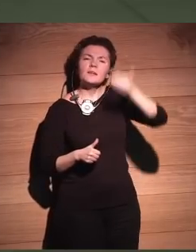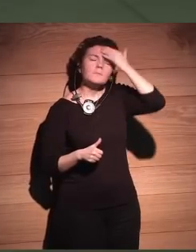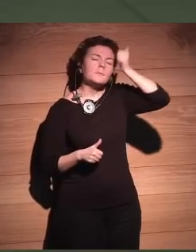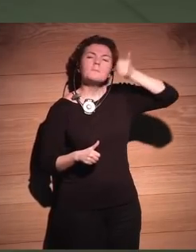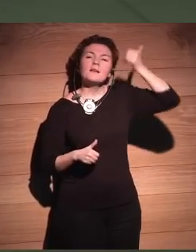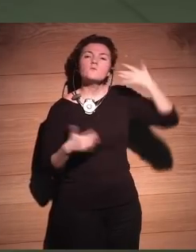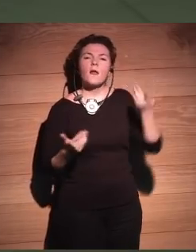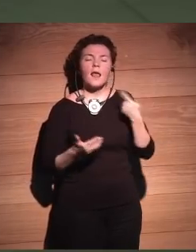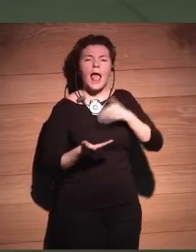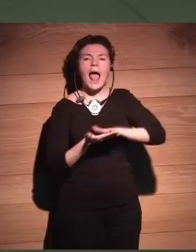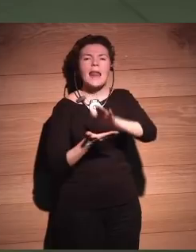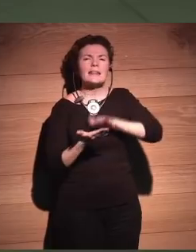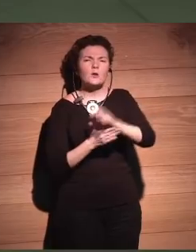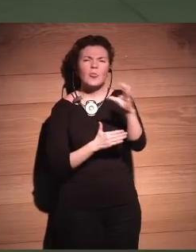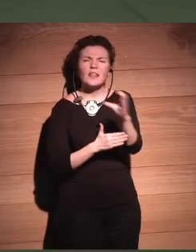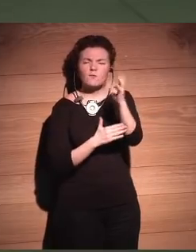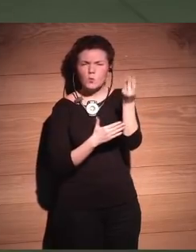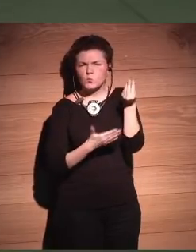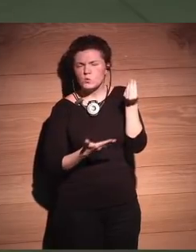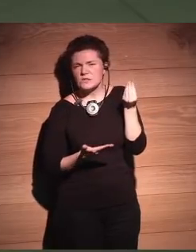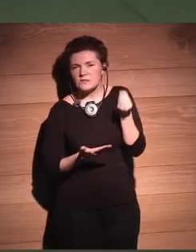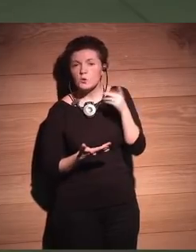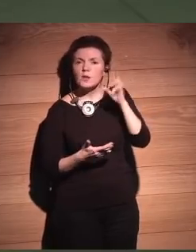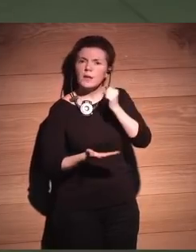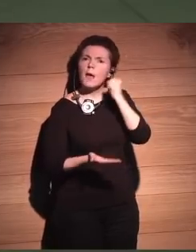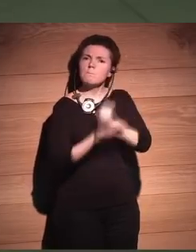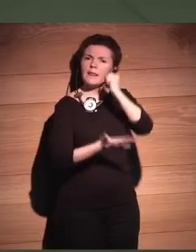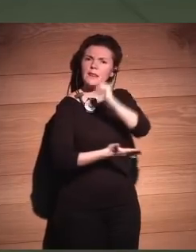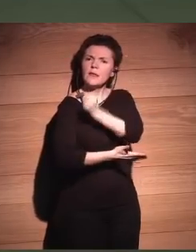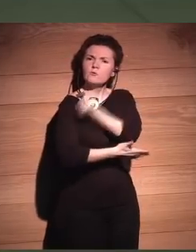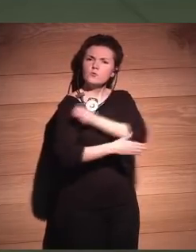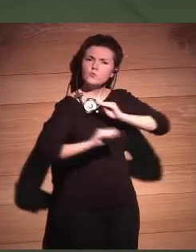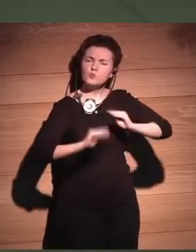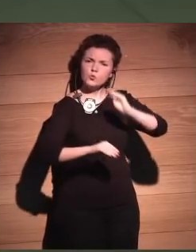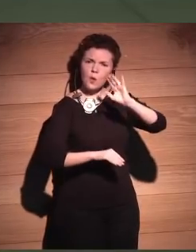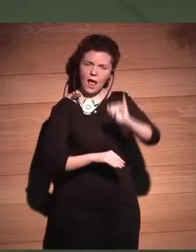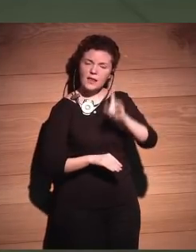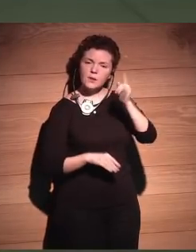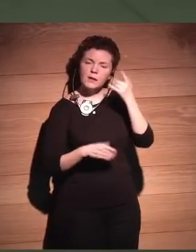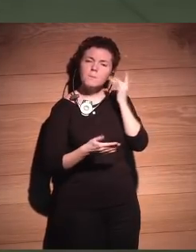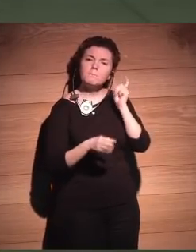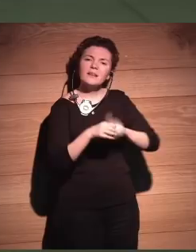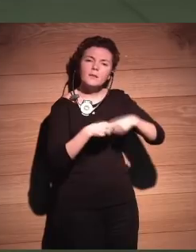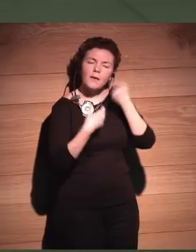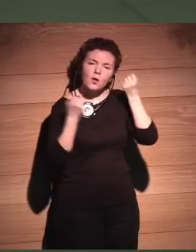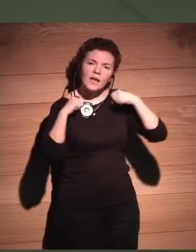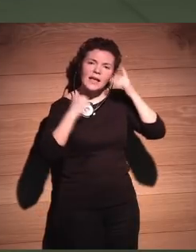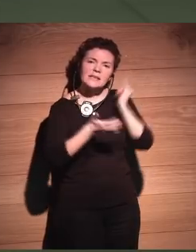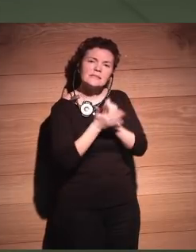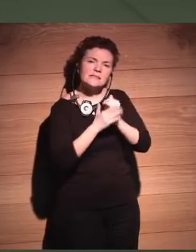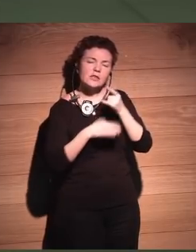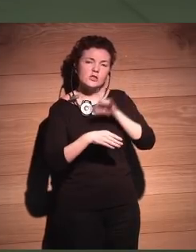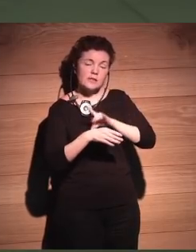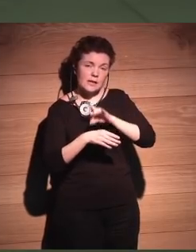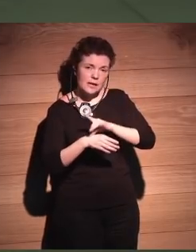tiene muchísimos artículos científicos, tiene también patentes, ha trabajado en muchos ensayos clínicos en enfermedades como